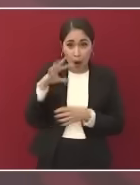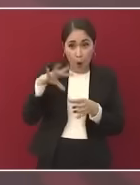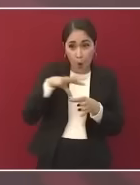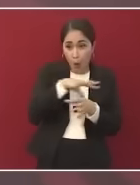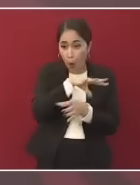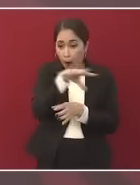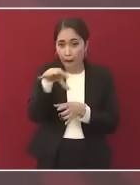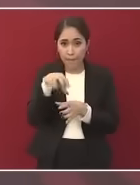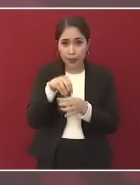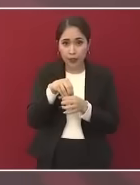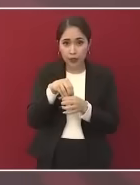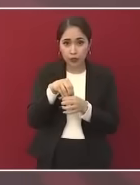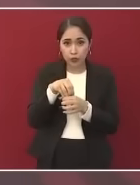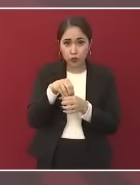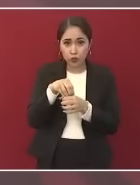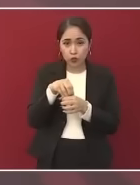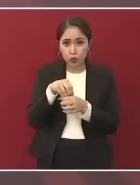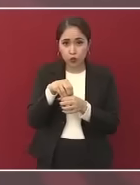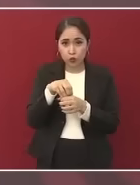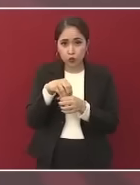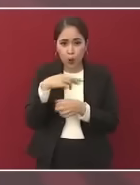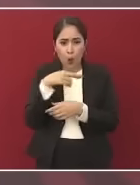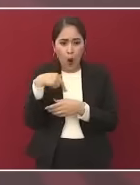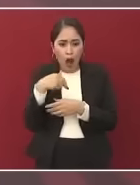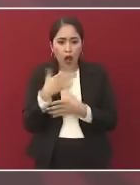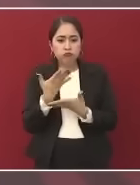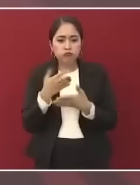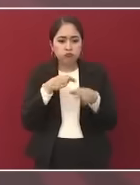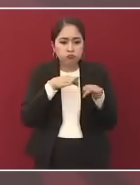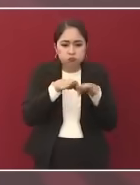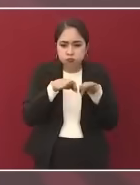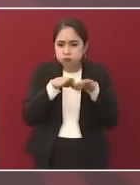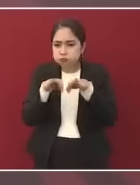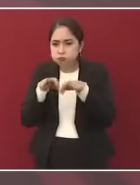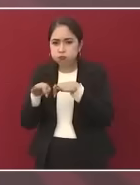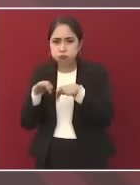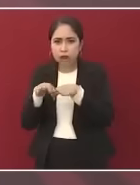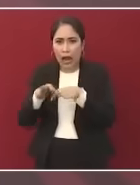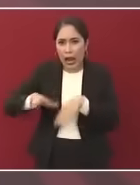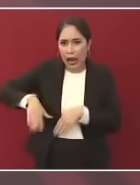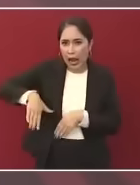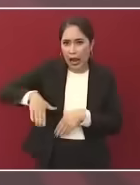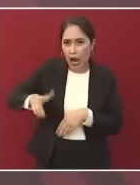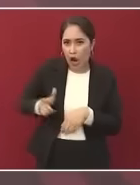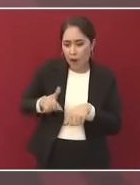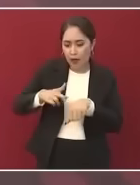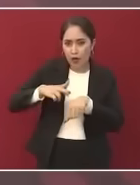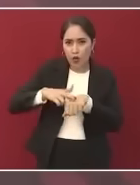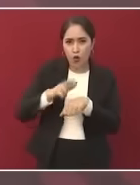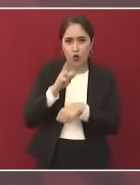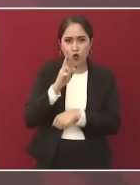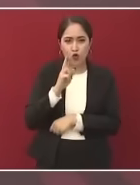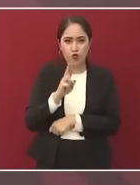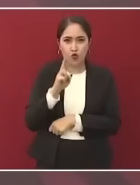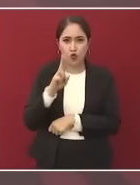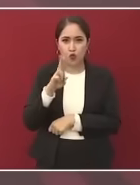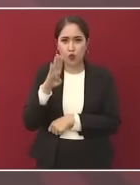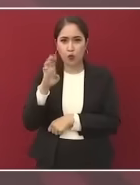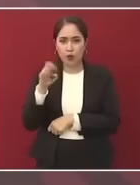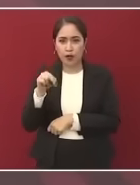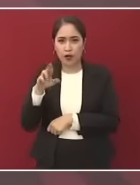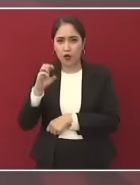destacó por ir a saludar de mano a la madre de Guzmán Loera justo en esa zona Serrana de Sinaloa en las postrimerías de su